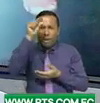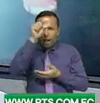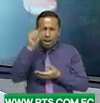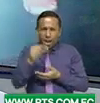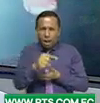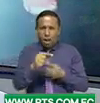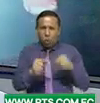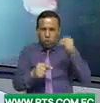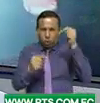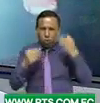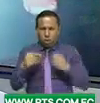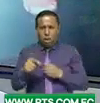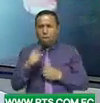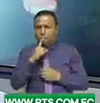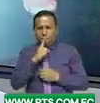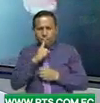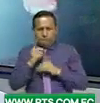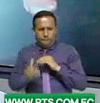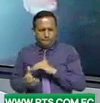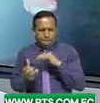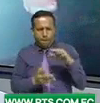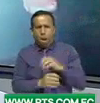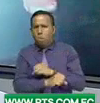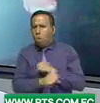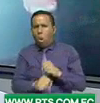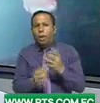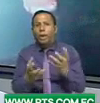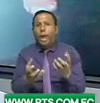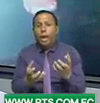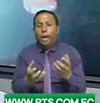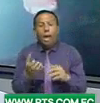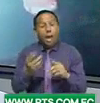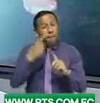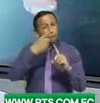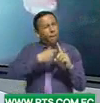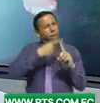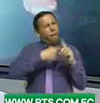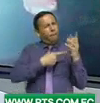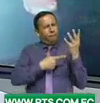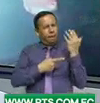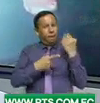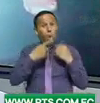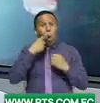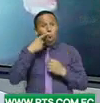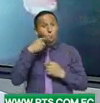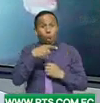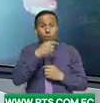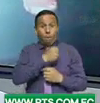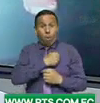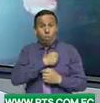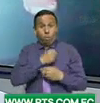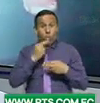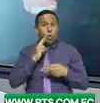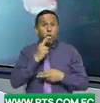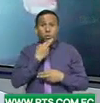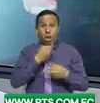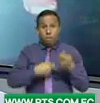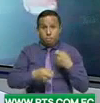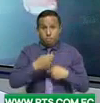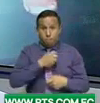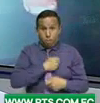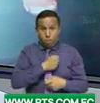de Guayaquil. Meses atrás, el dueño del local fue secuestrado durante varios días y